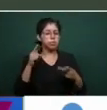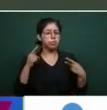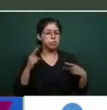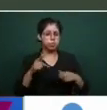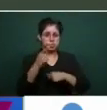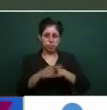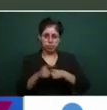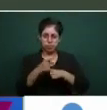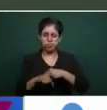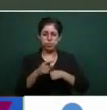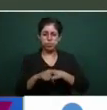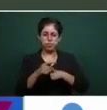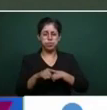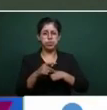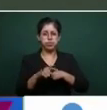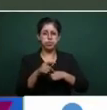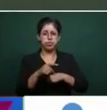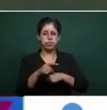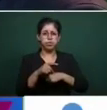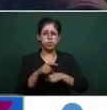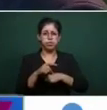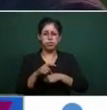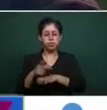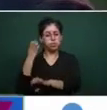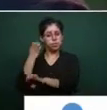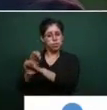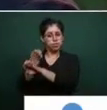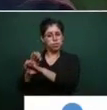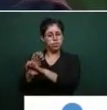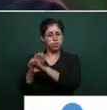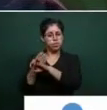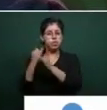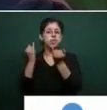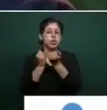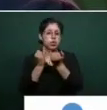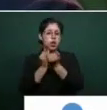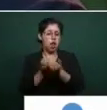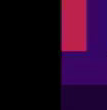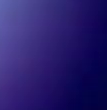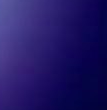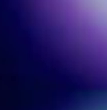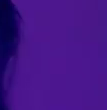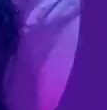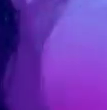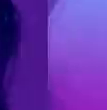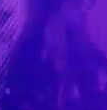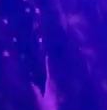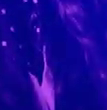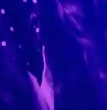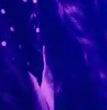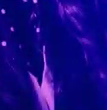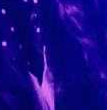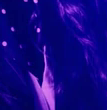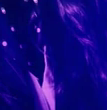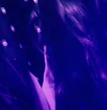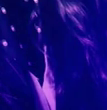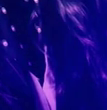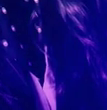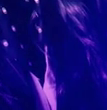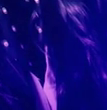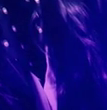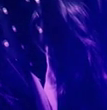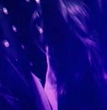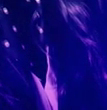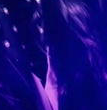a los estadounidenses, y también nos afecta a nosotros. Imagen Noticias con Yuridia